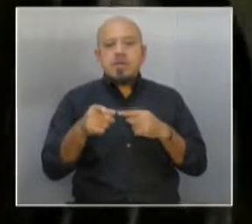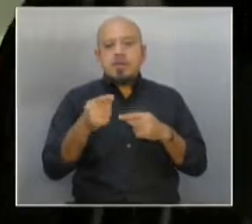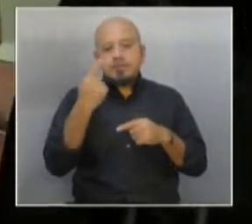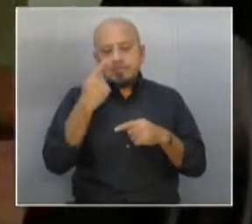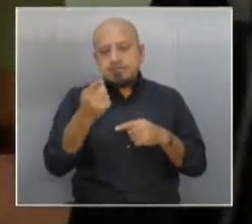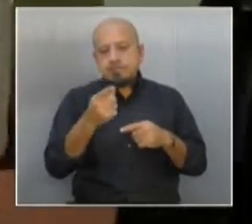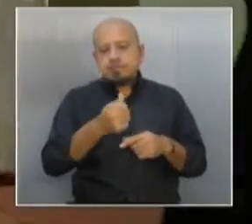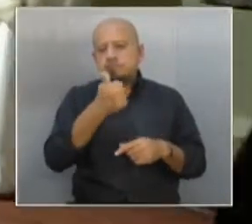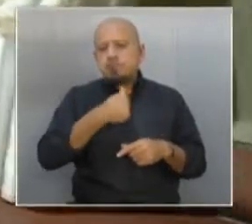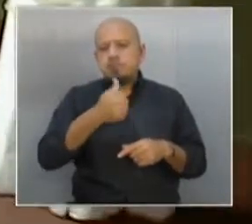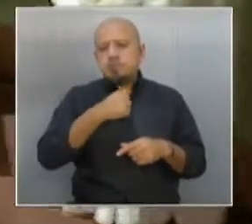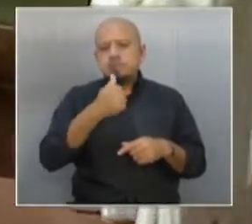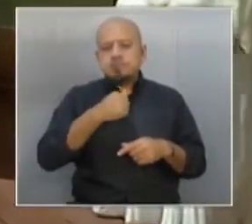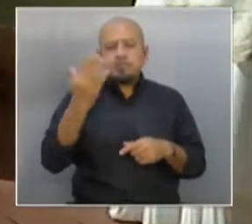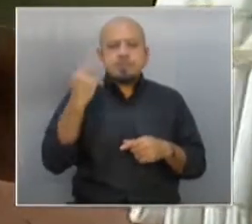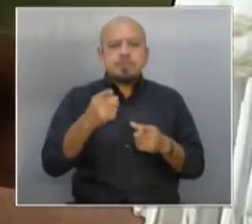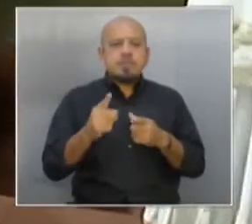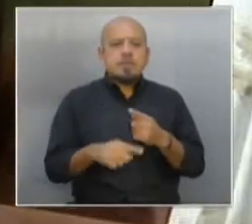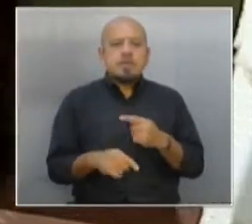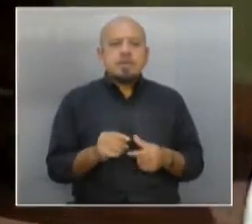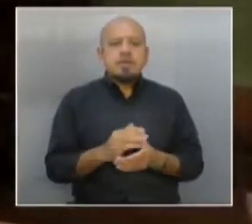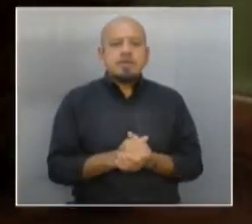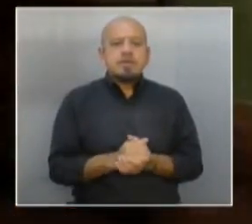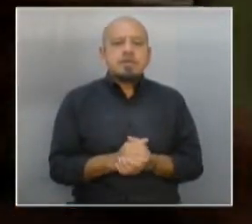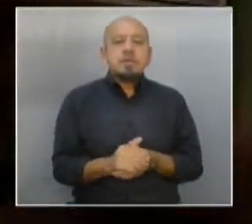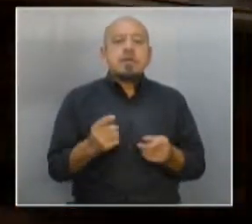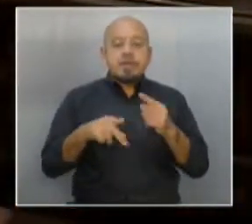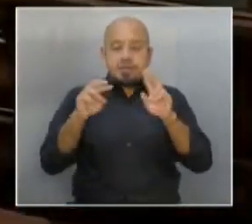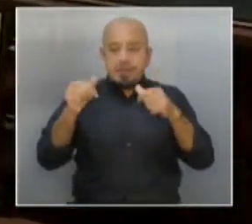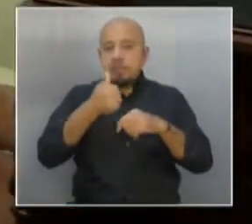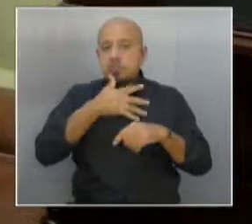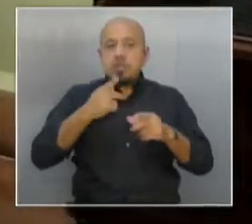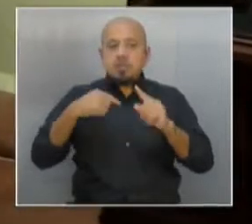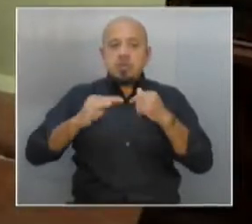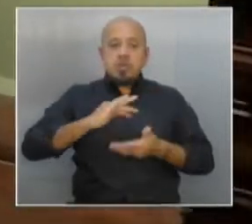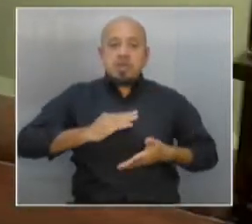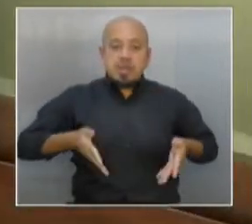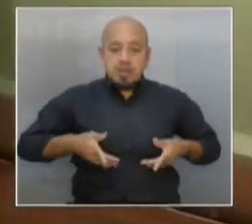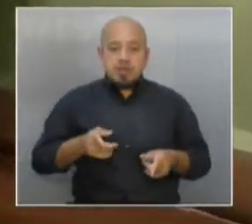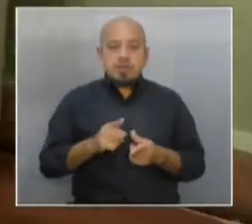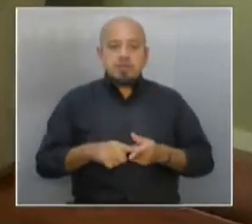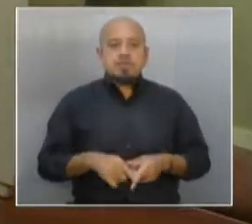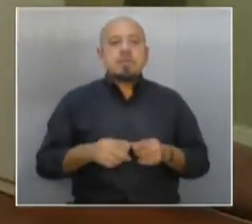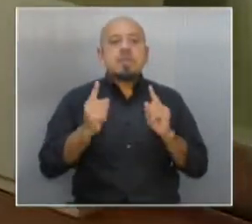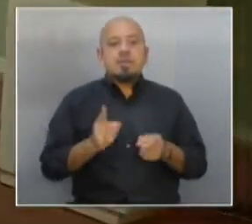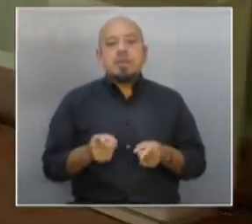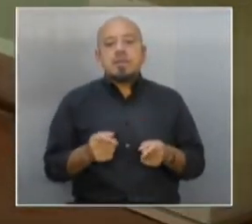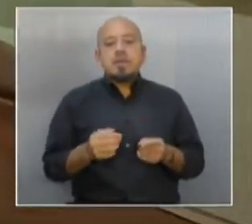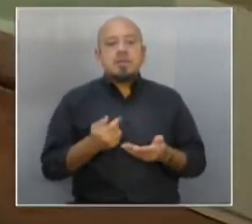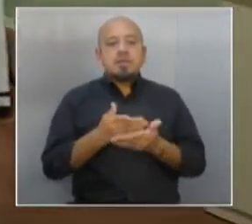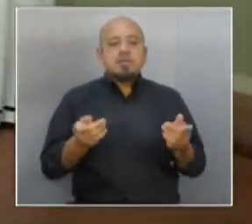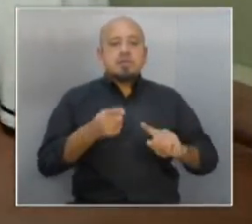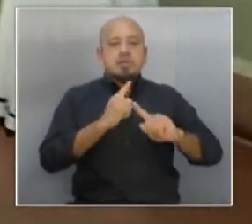Claro, porque se trata de abordar obviamente la historia, pero desde una perspectiva de género, ¿no? Sí, y desde una perspectiva también de colonial y una perspectiva del